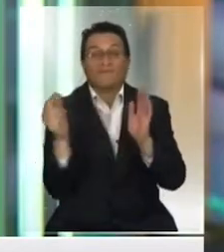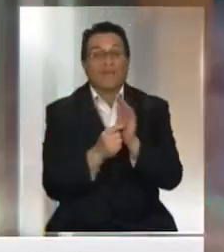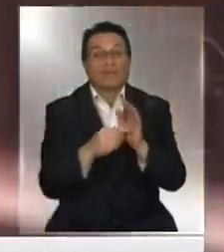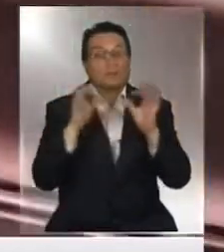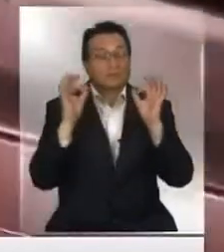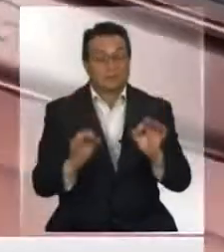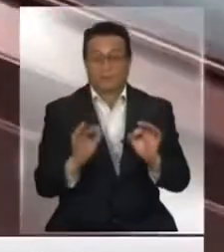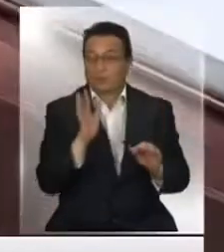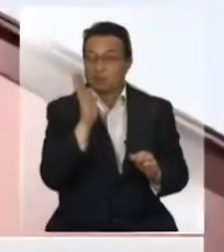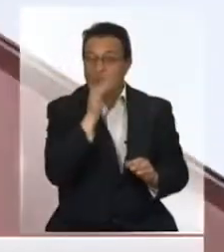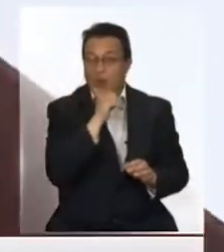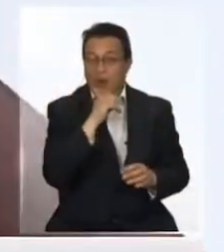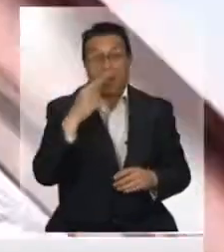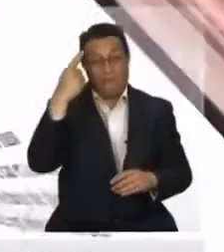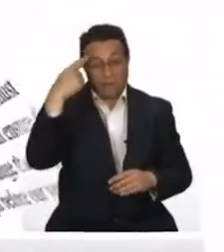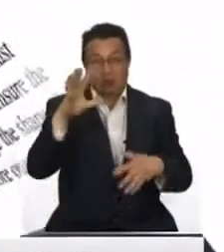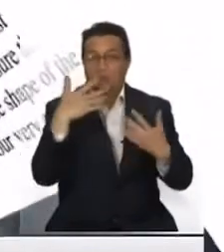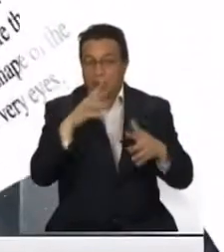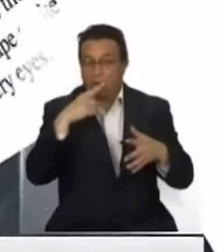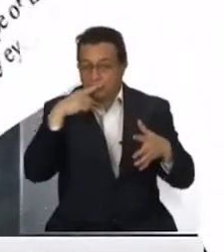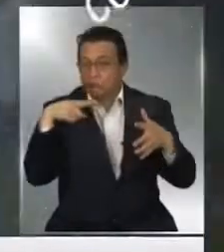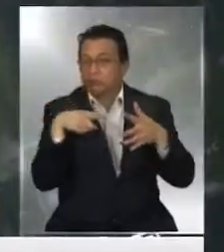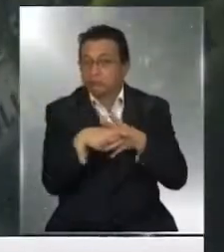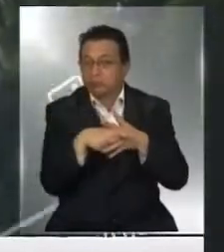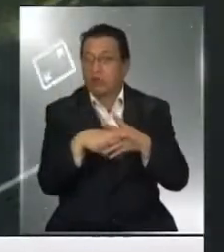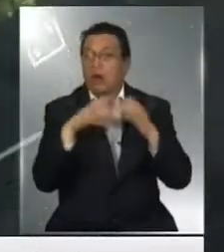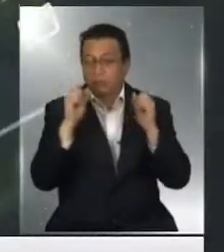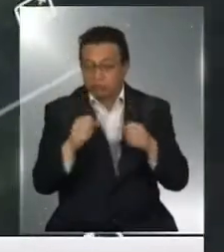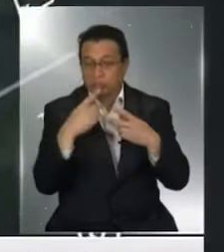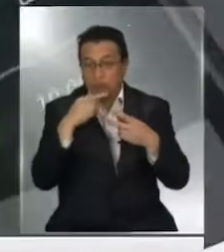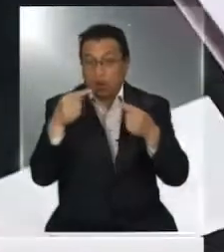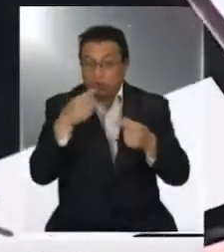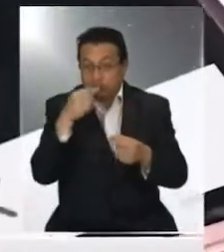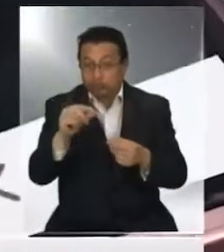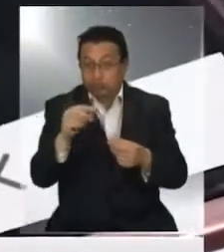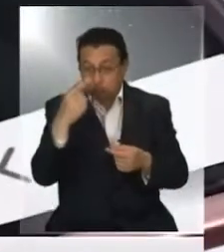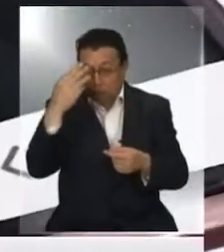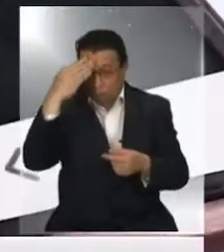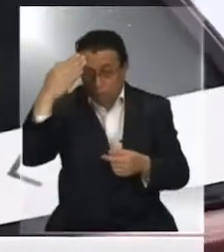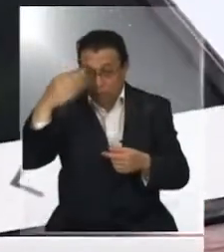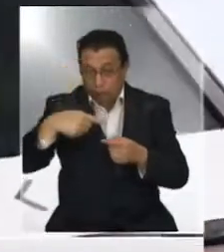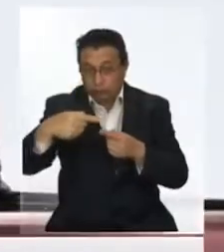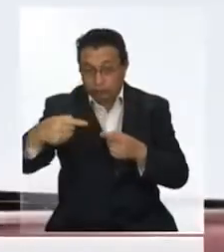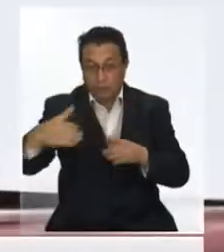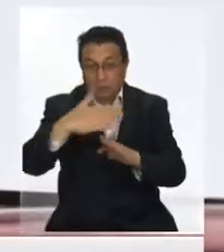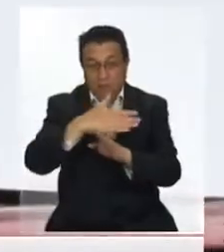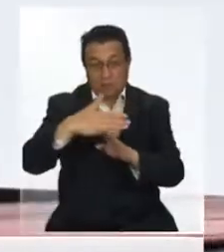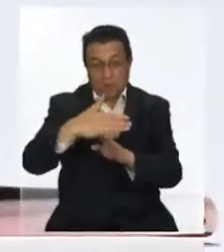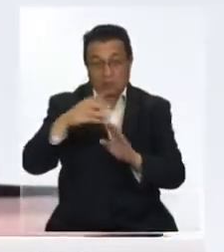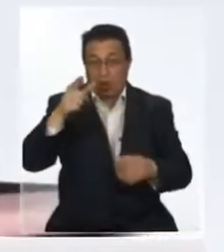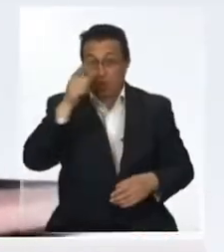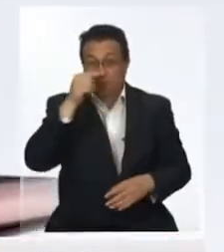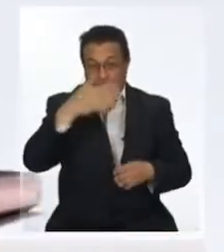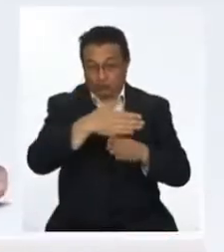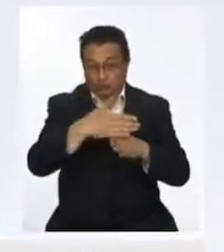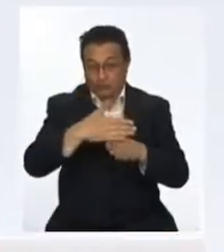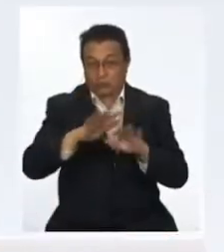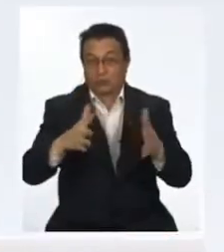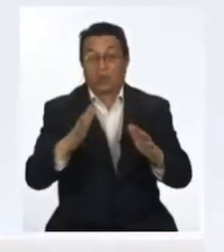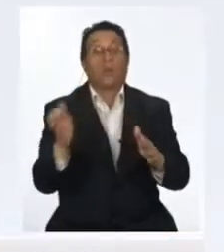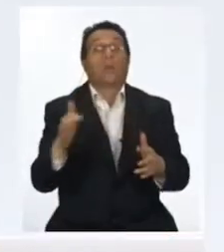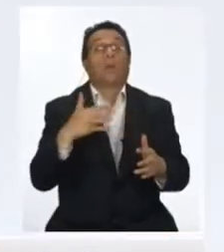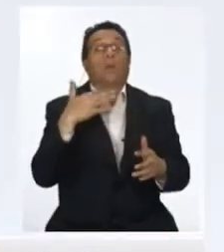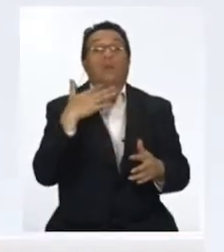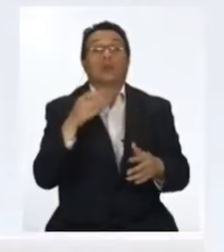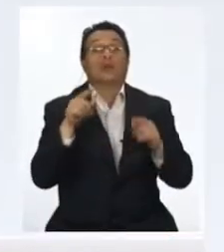todavía, sin embargo, se ha filtrado ya que eso podría ocurrir ahora, en un par de días más, a mediados de octubre. Sin embargo, la razón por la que